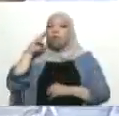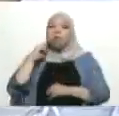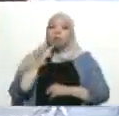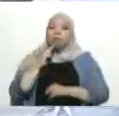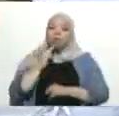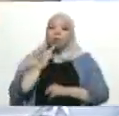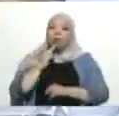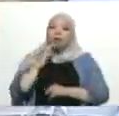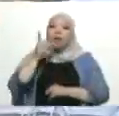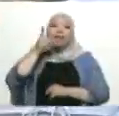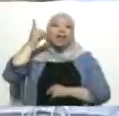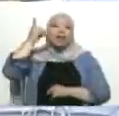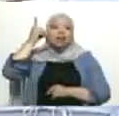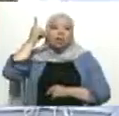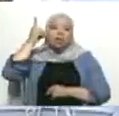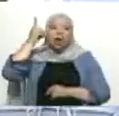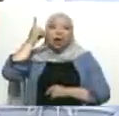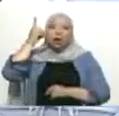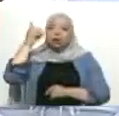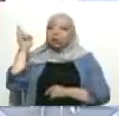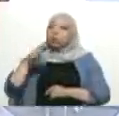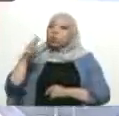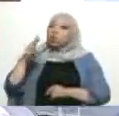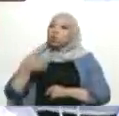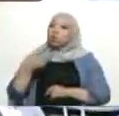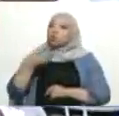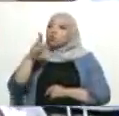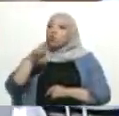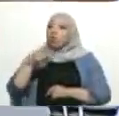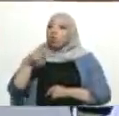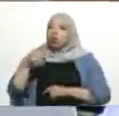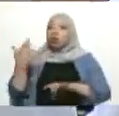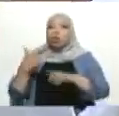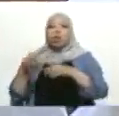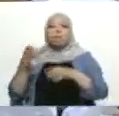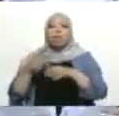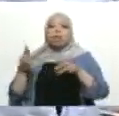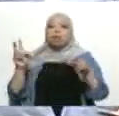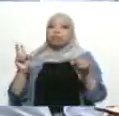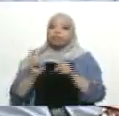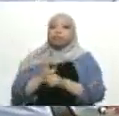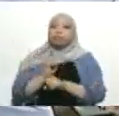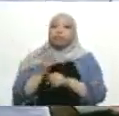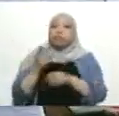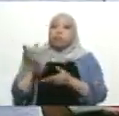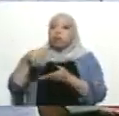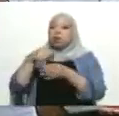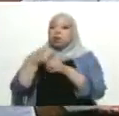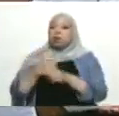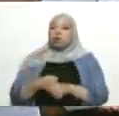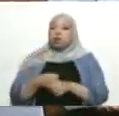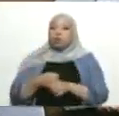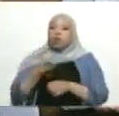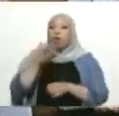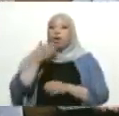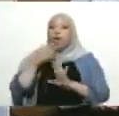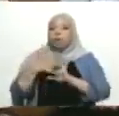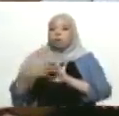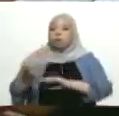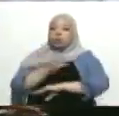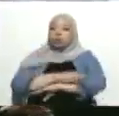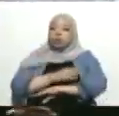lo amilanaron los tiros, ni las molotov, ni la violencia. Ahí estuvo, dando el ejemplo